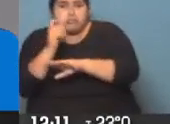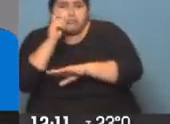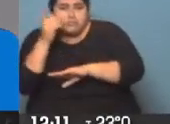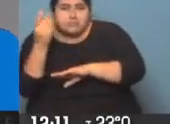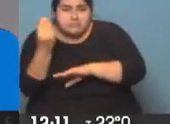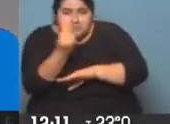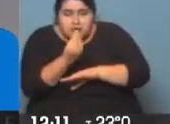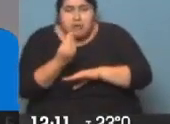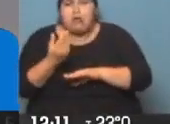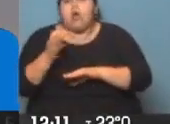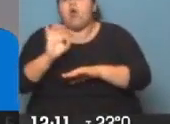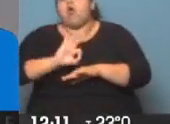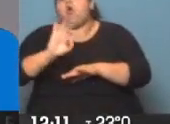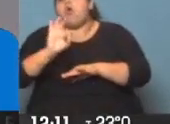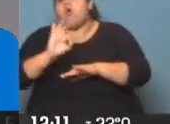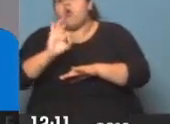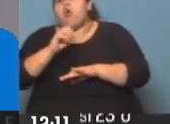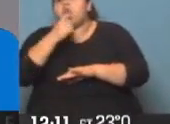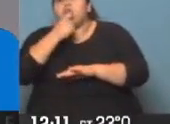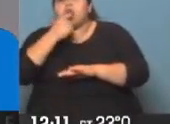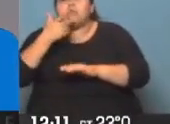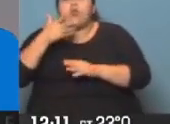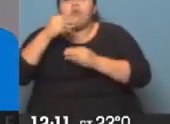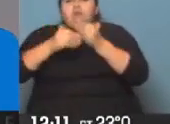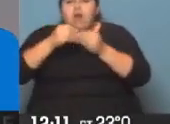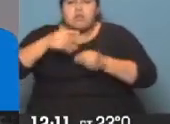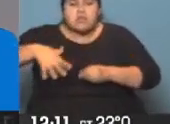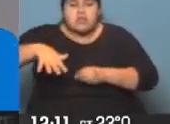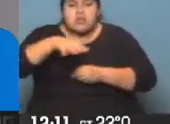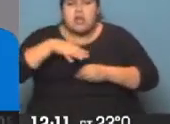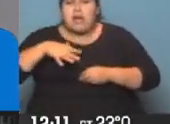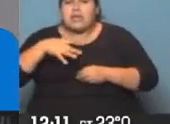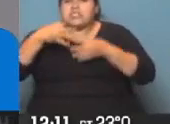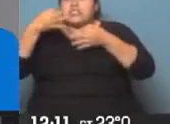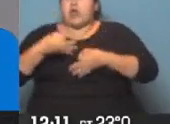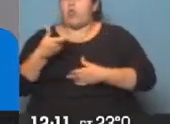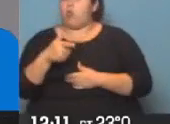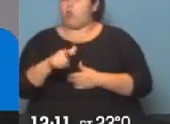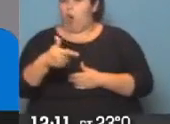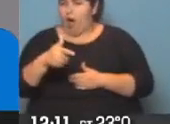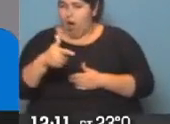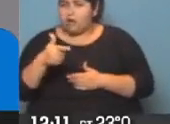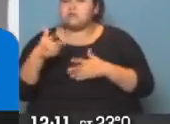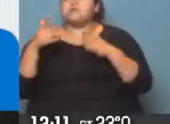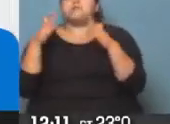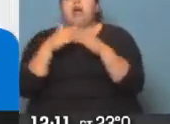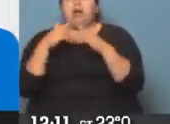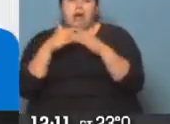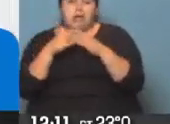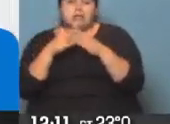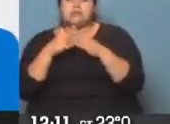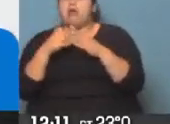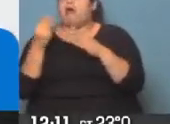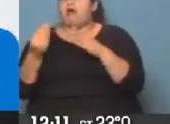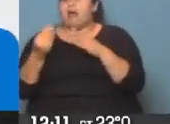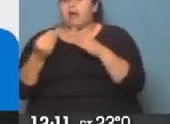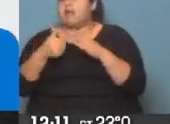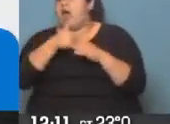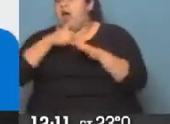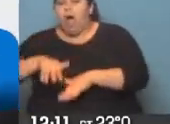hablando de un entorno no seguro, en términos de que es una vivienda que está en una zona que se inunda o